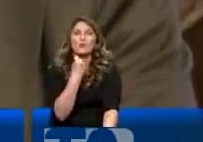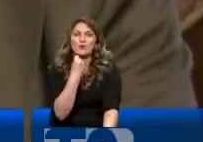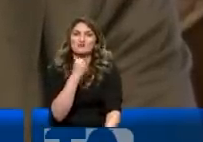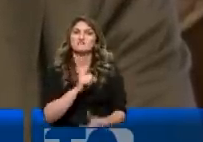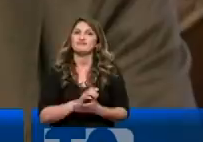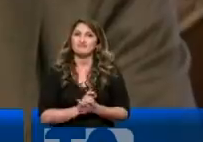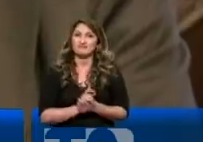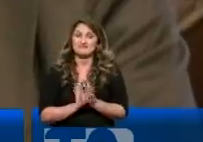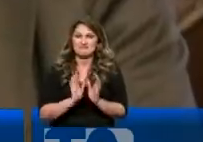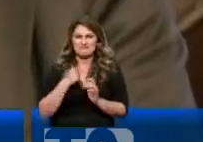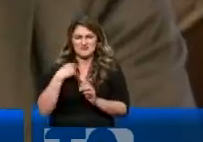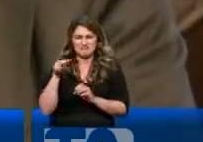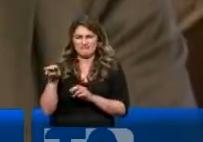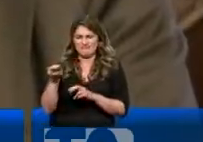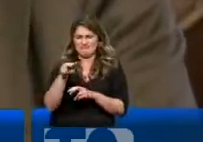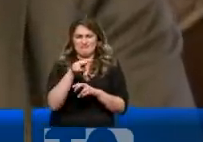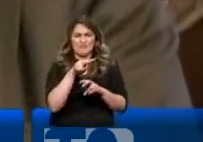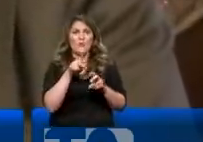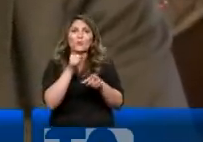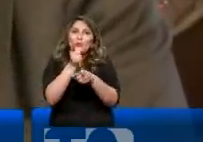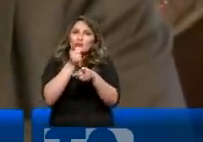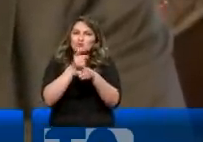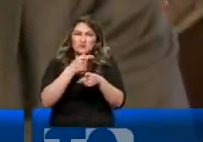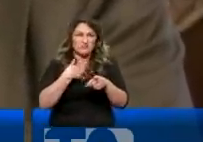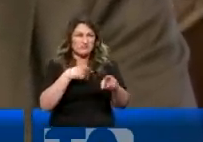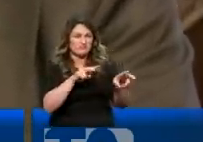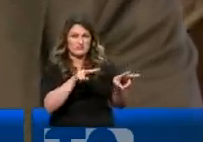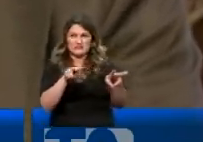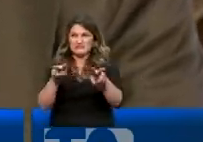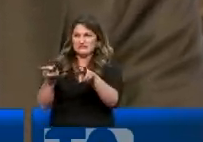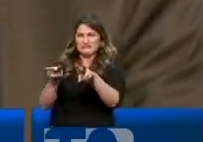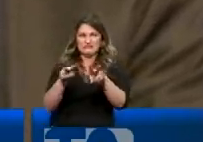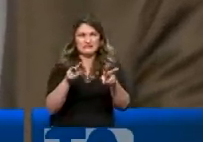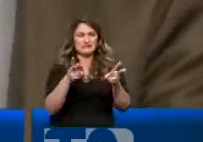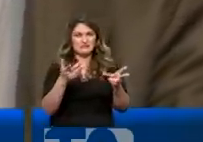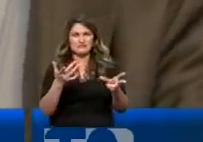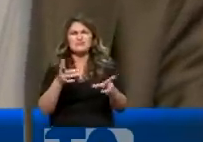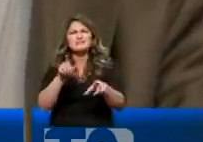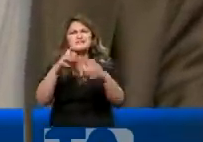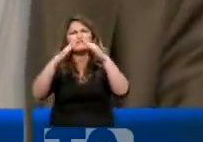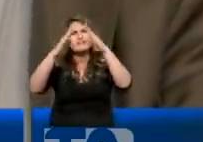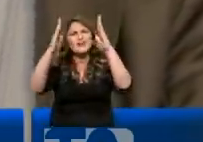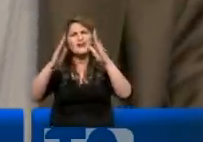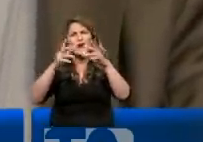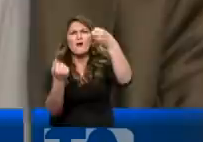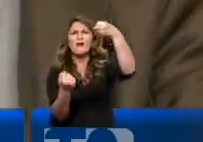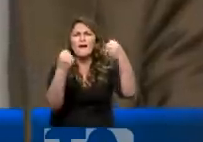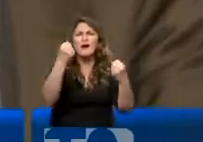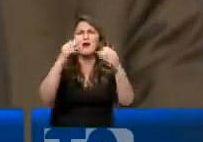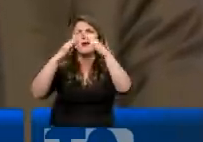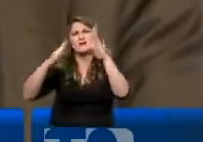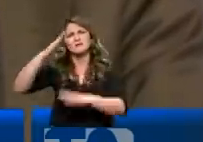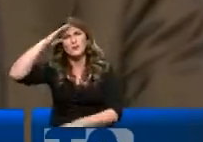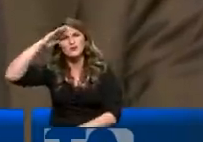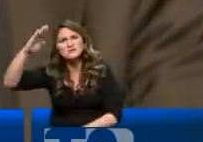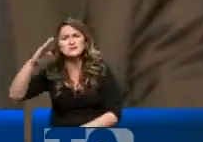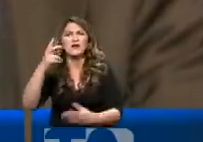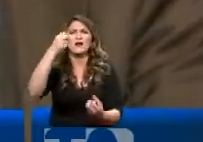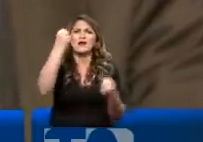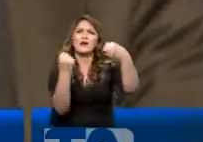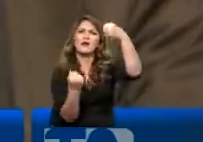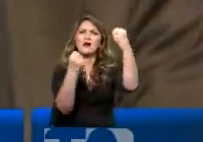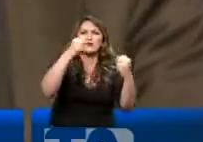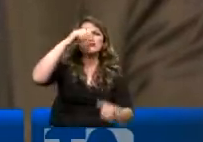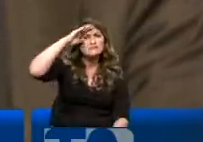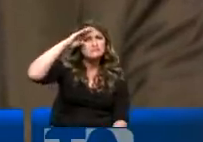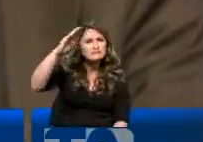funcionarios. Fue lo que conllevó todo este tipo de actos, de incendiar vehículos que ya no estaban al militar, pero era